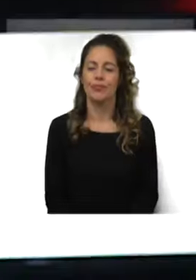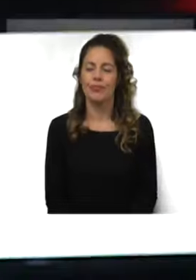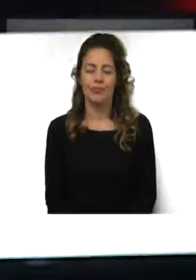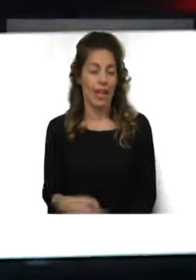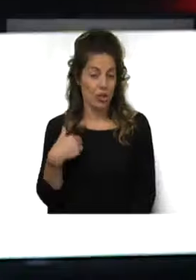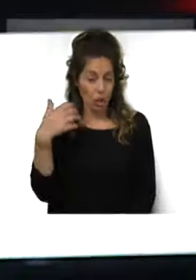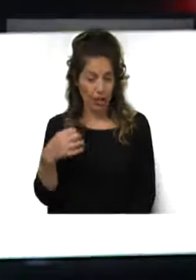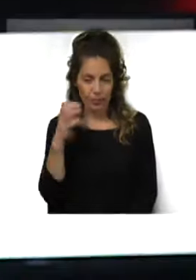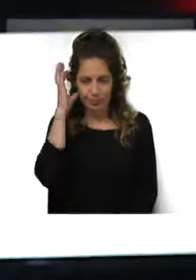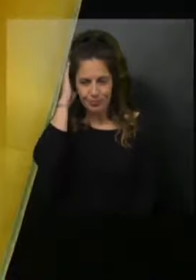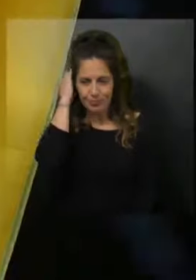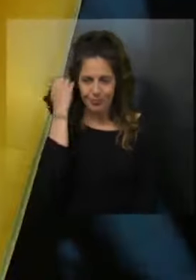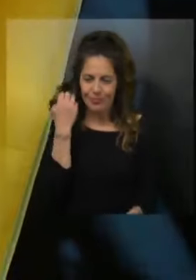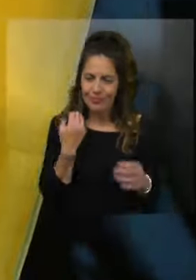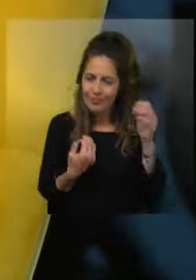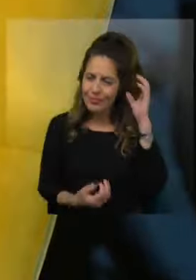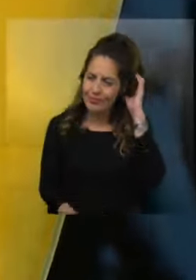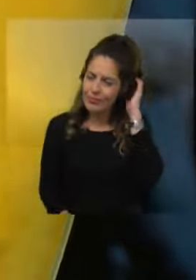creo largó